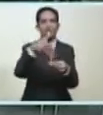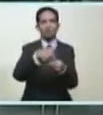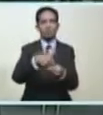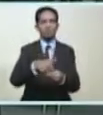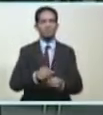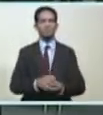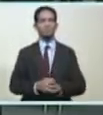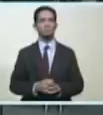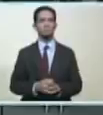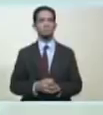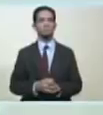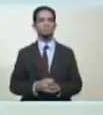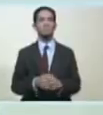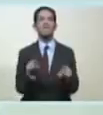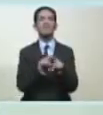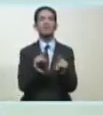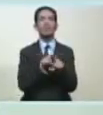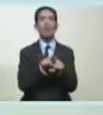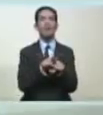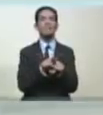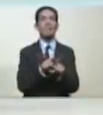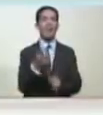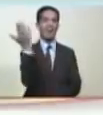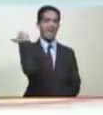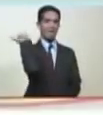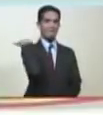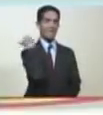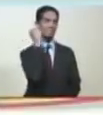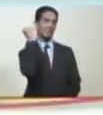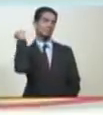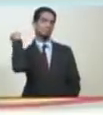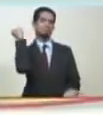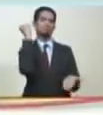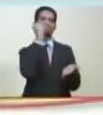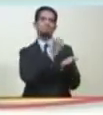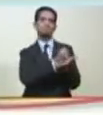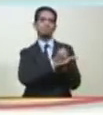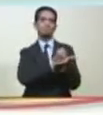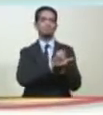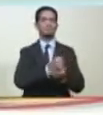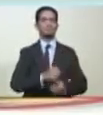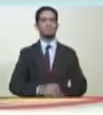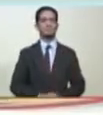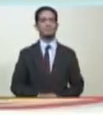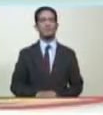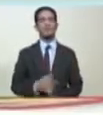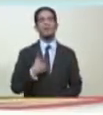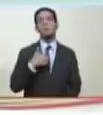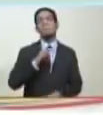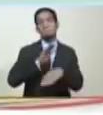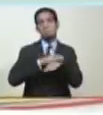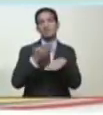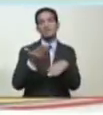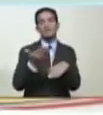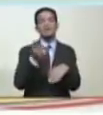el puñal en la espalda del pueblo noble que había salido a votar o que pensaba ir a